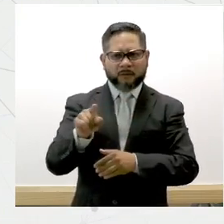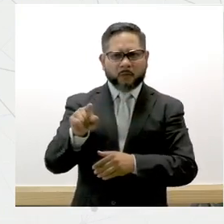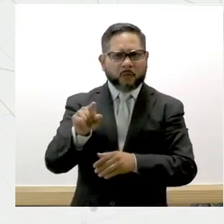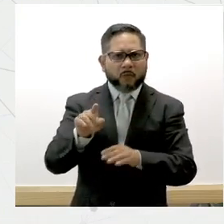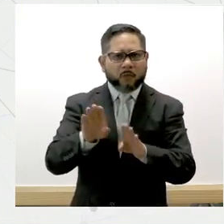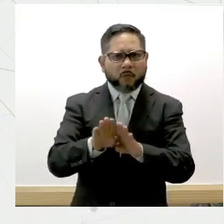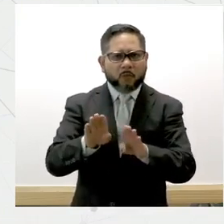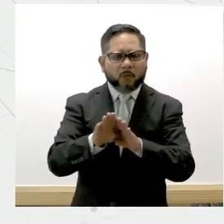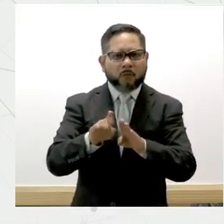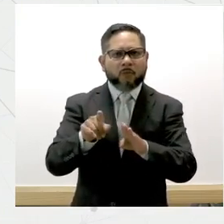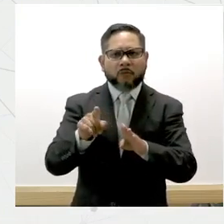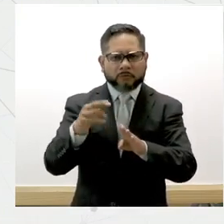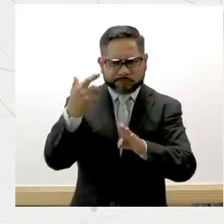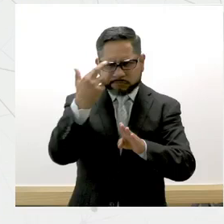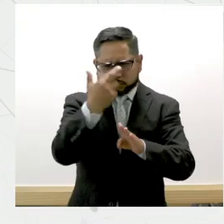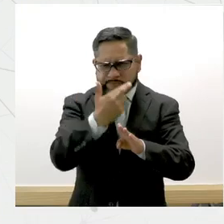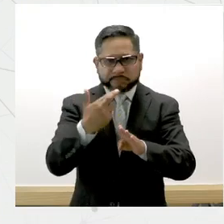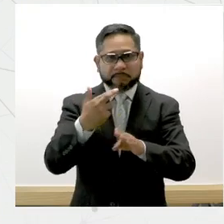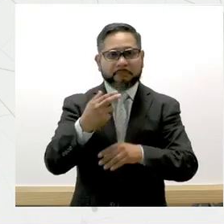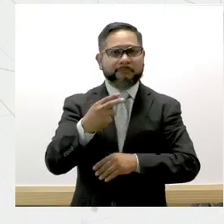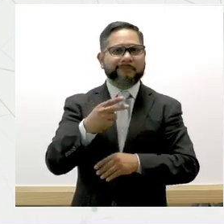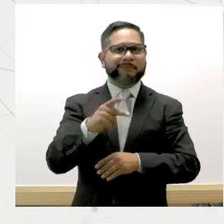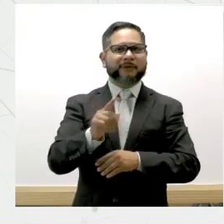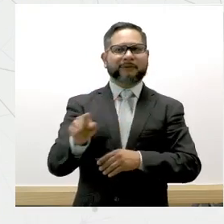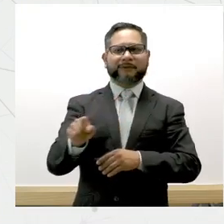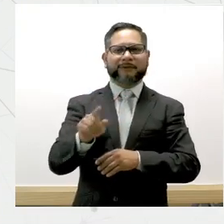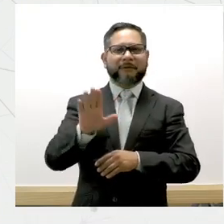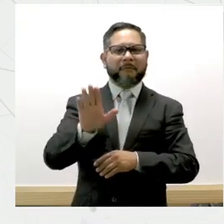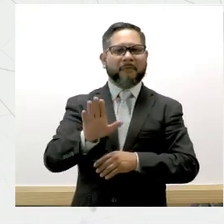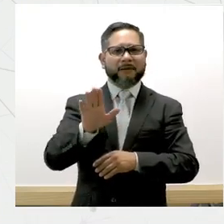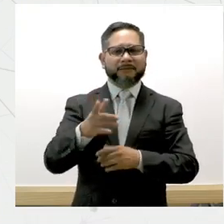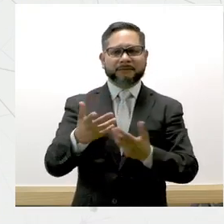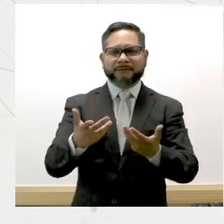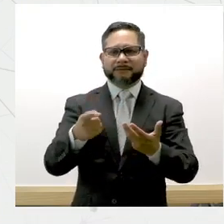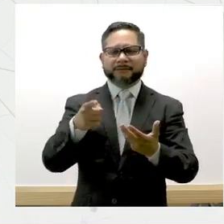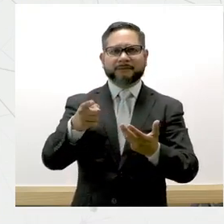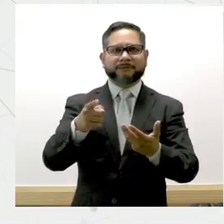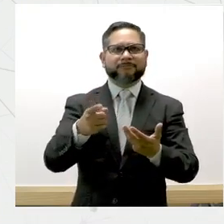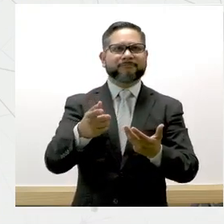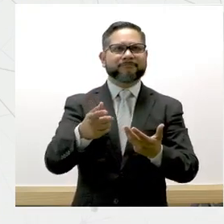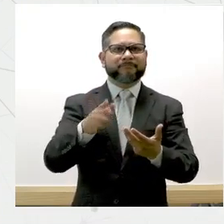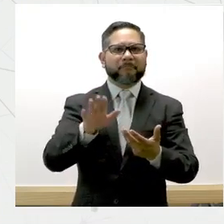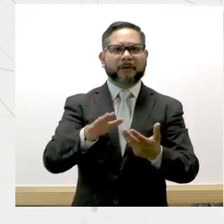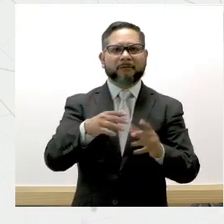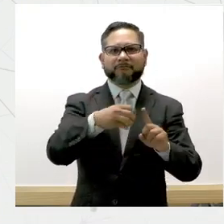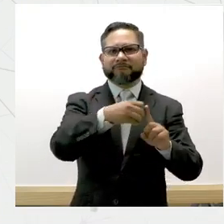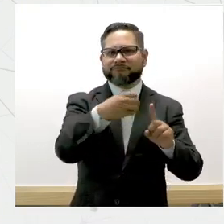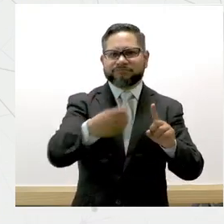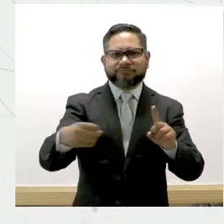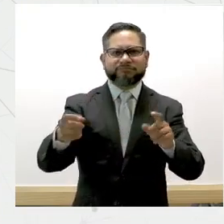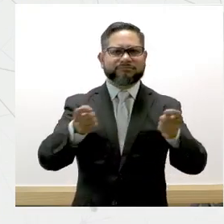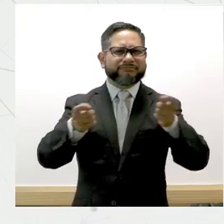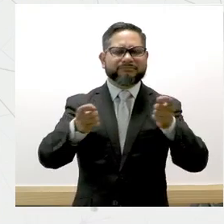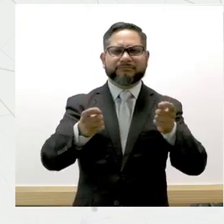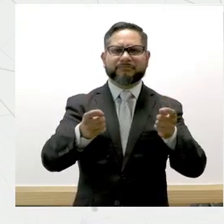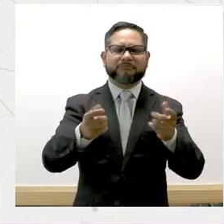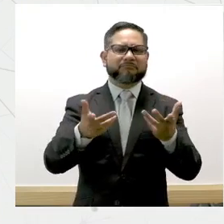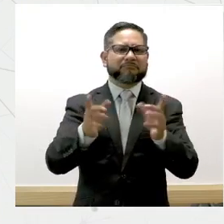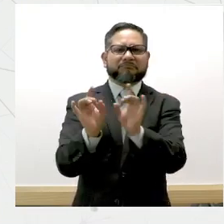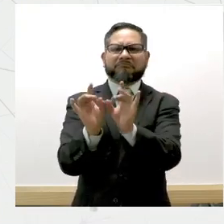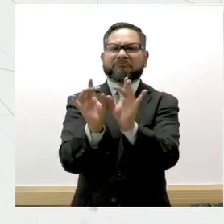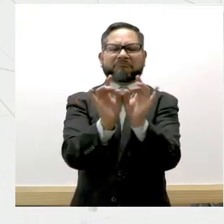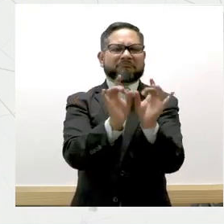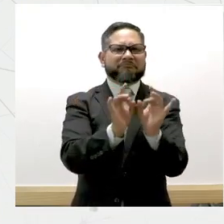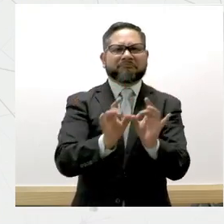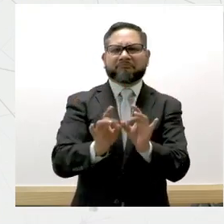inteligencia artificial, pero van a permitir la expresión sin orden ni concierto, de un modo aleatorio, de un modo